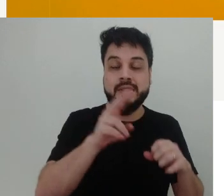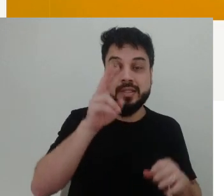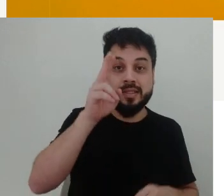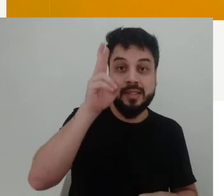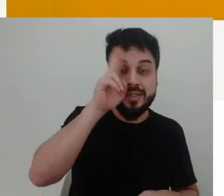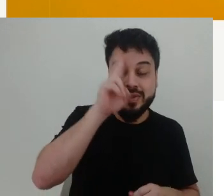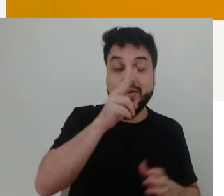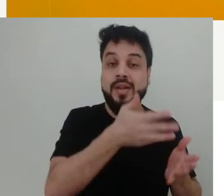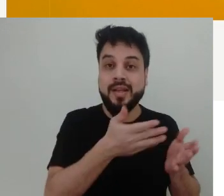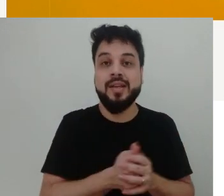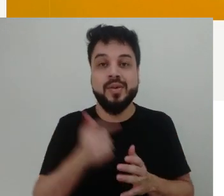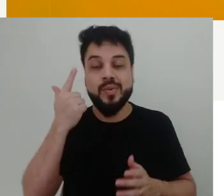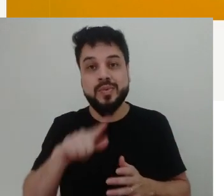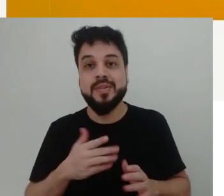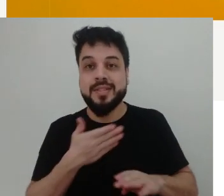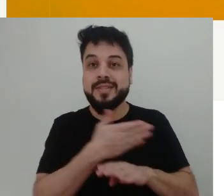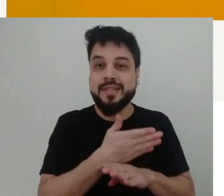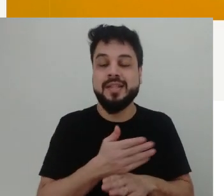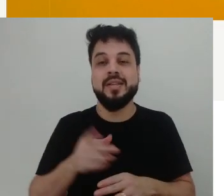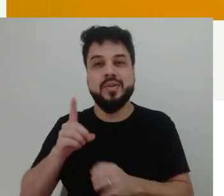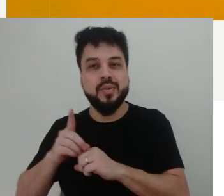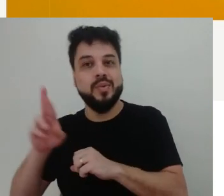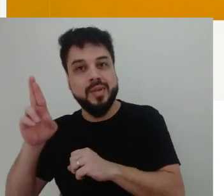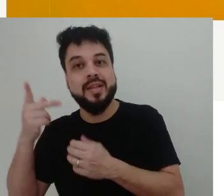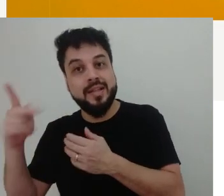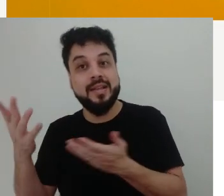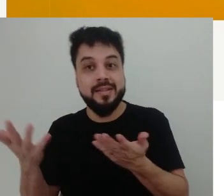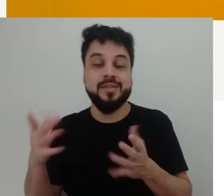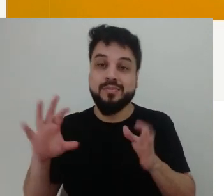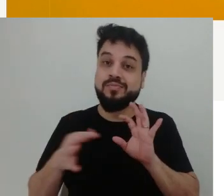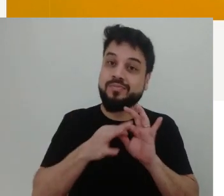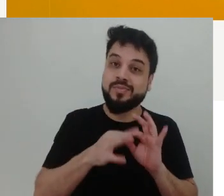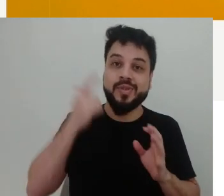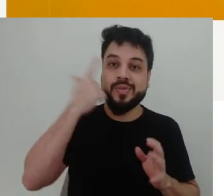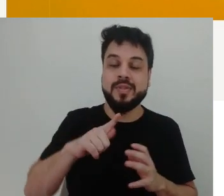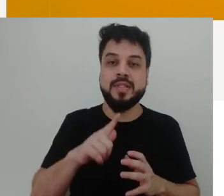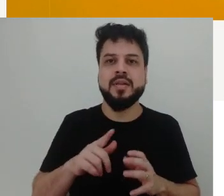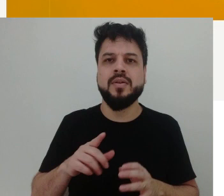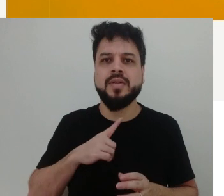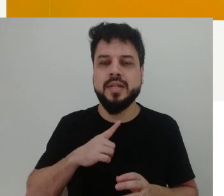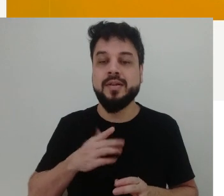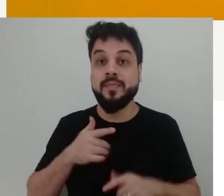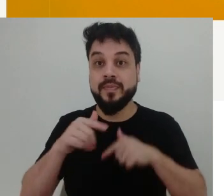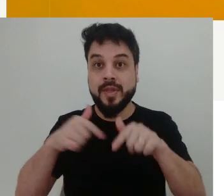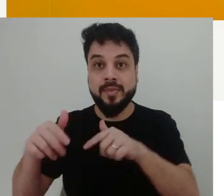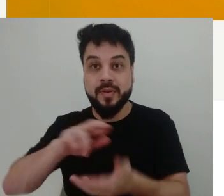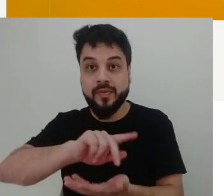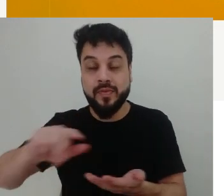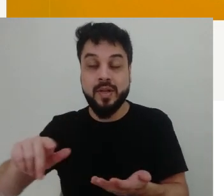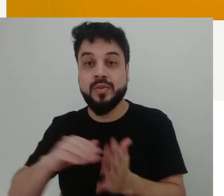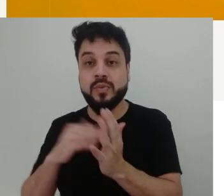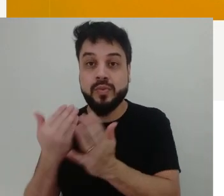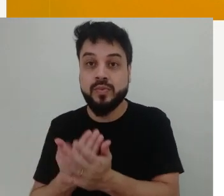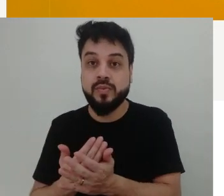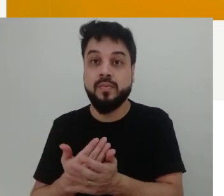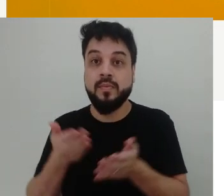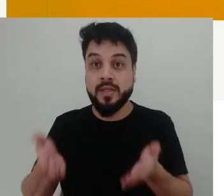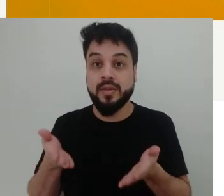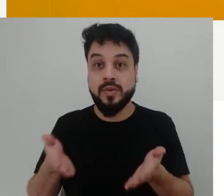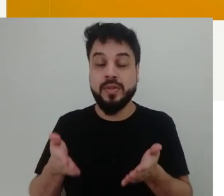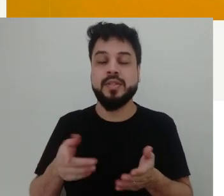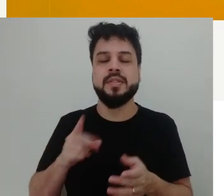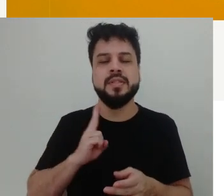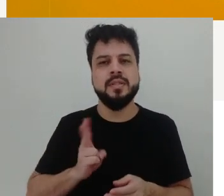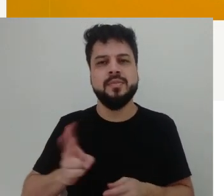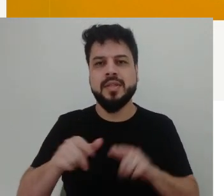mirar cómo las discusiones en torno a la música y la producción musical en un